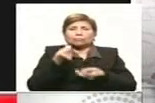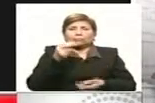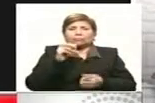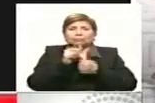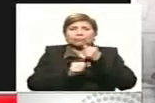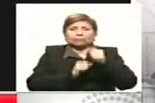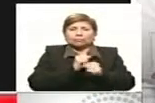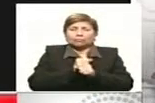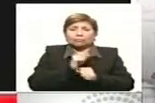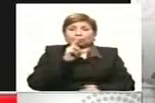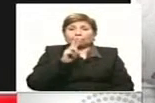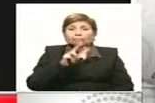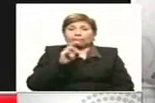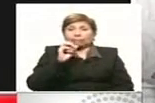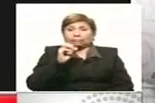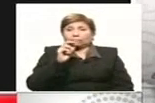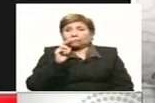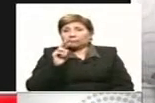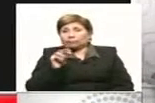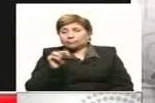2022.